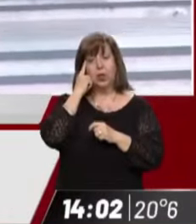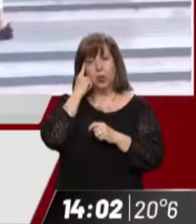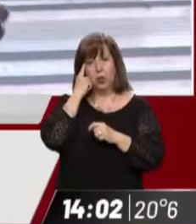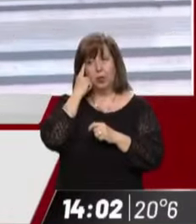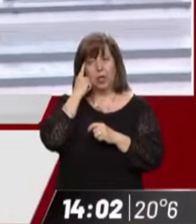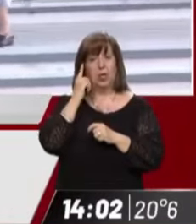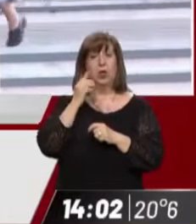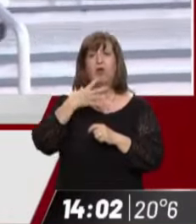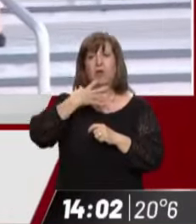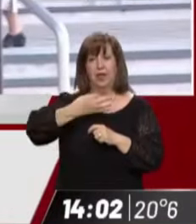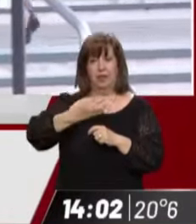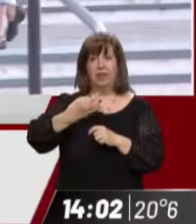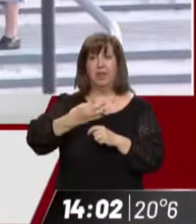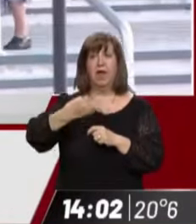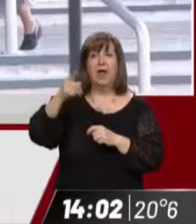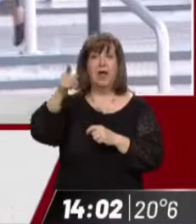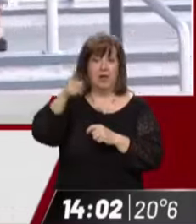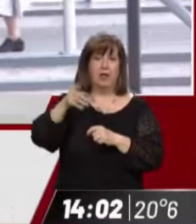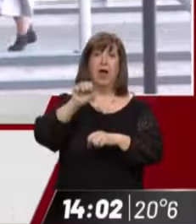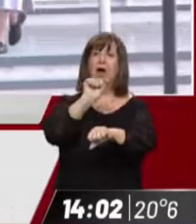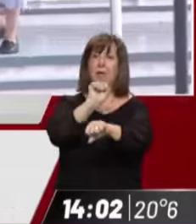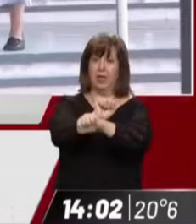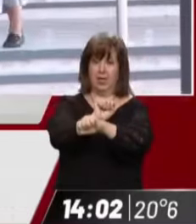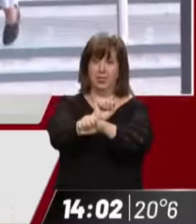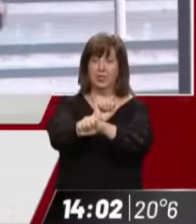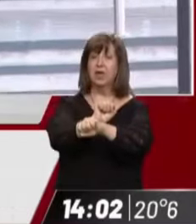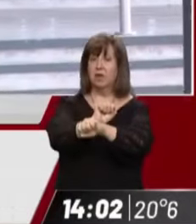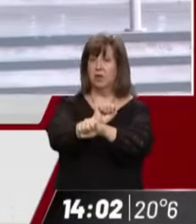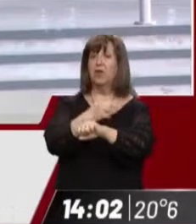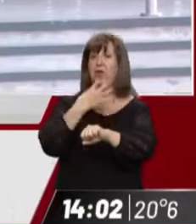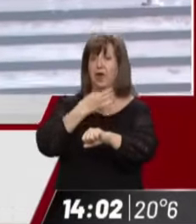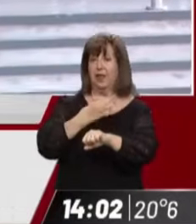merece estar presa, debe estar presa.